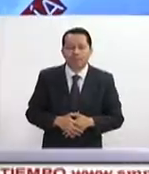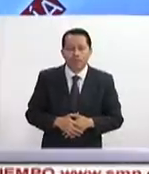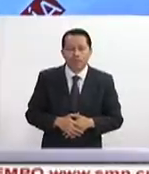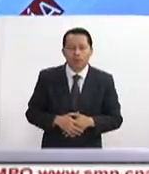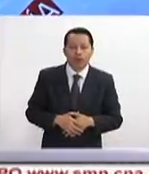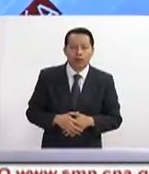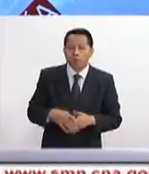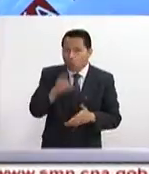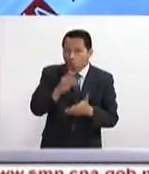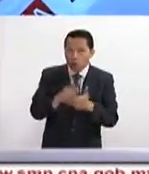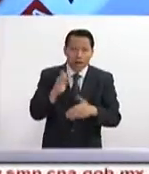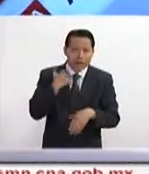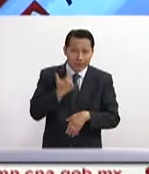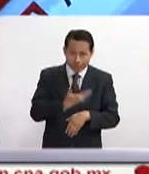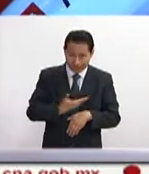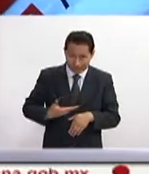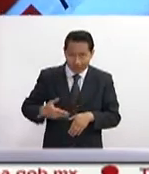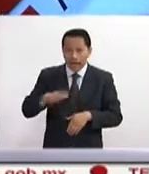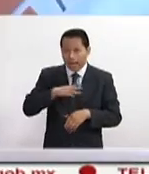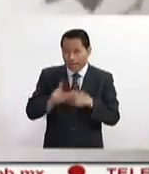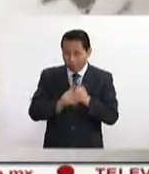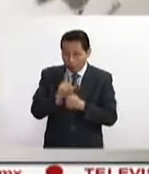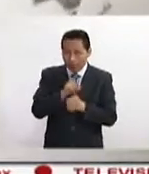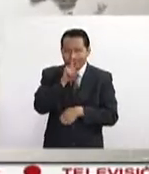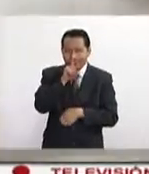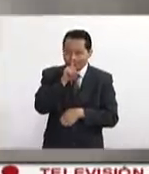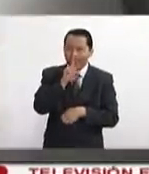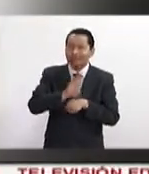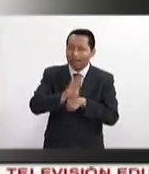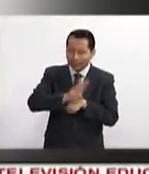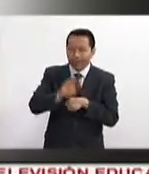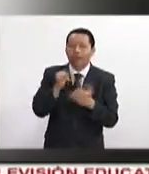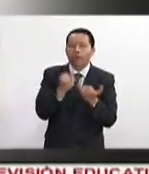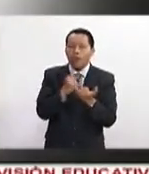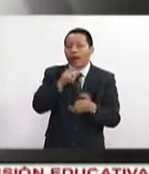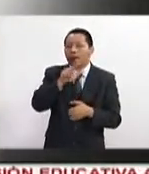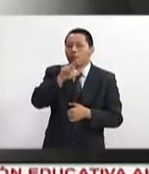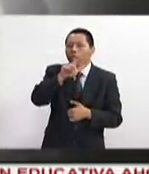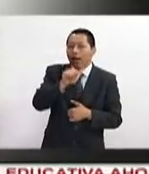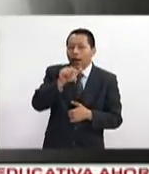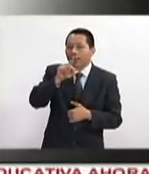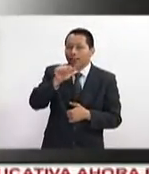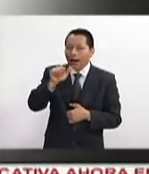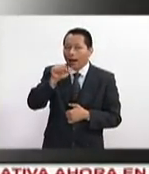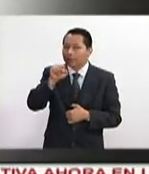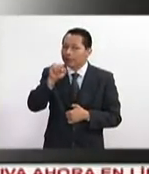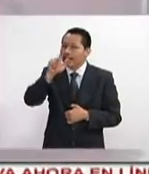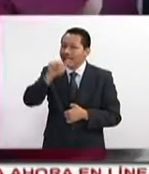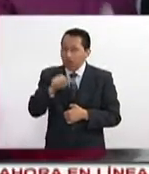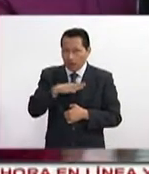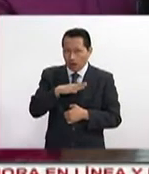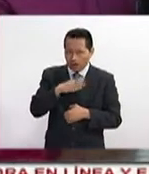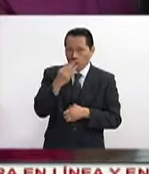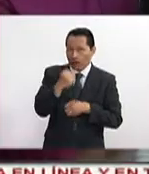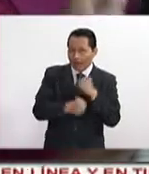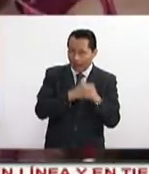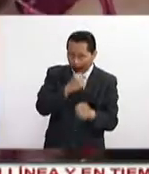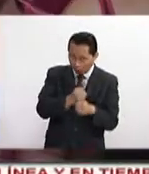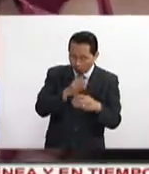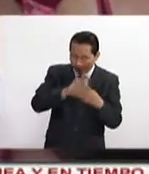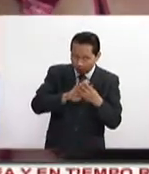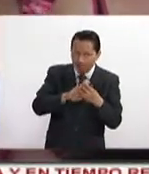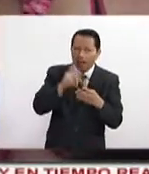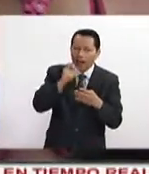Y no es el único expresidente que se encuentra en problemas. En Brasil, Luis Ignacio Lula da Silva aseguró que la condena de 9 años y medio en su contra es